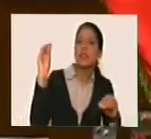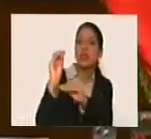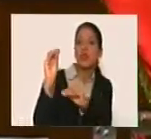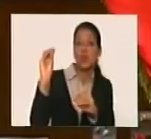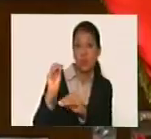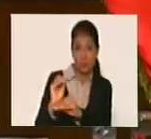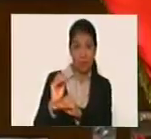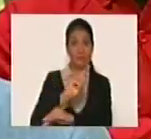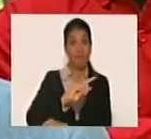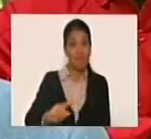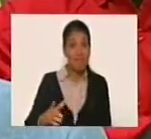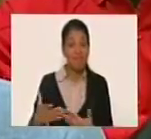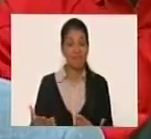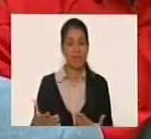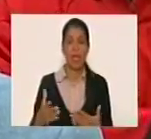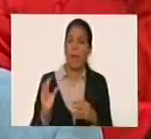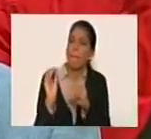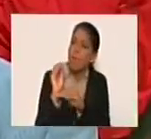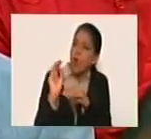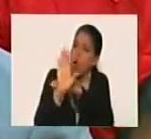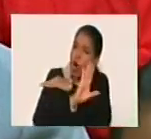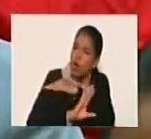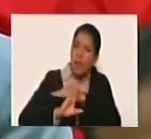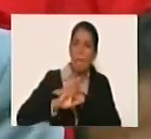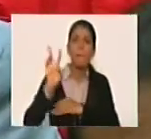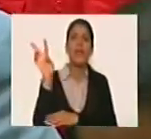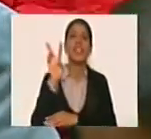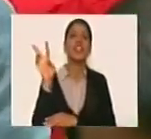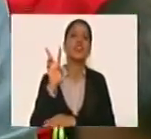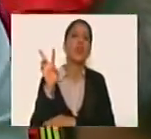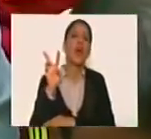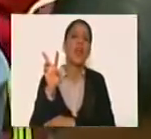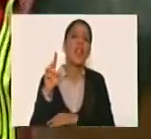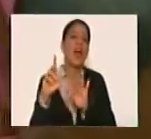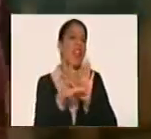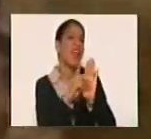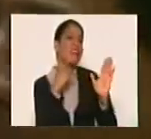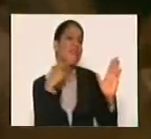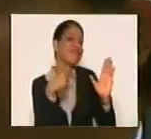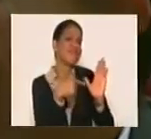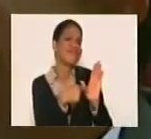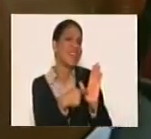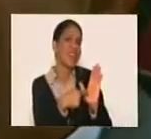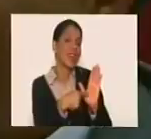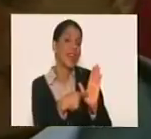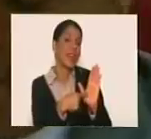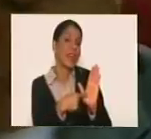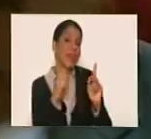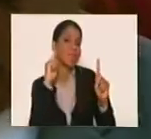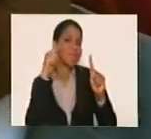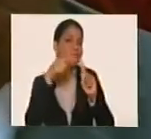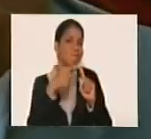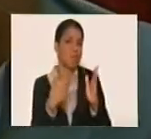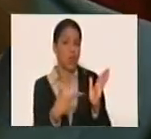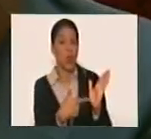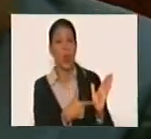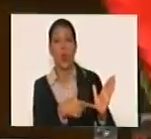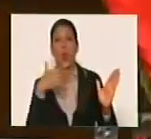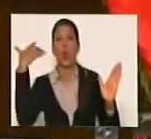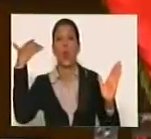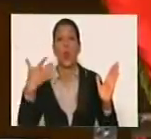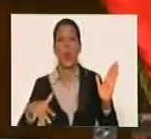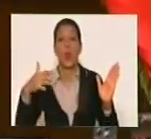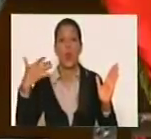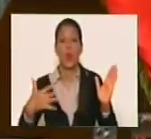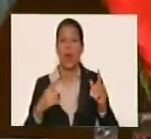tranquilidad pública y proteger a la nación. Solamente en el objeto de la ley, lo que eso encierra.